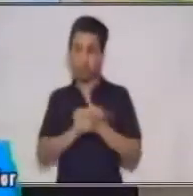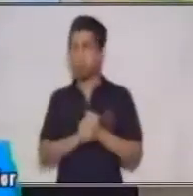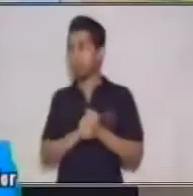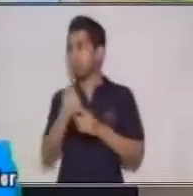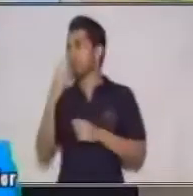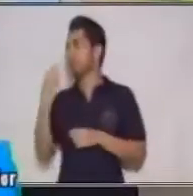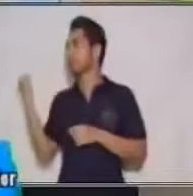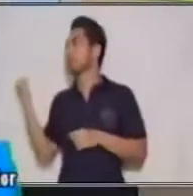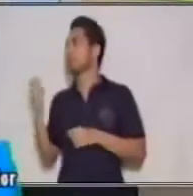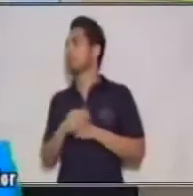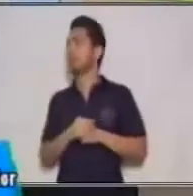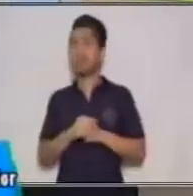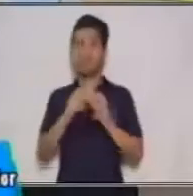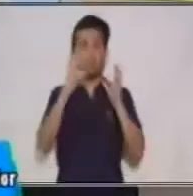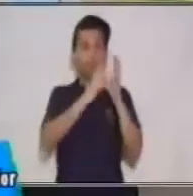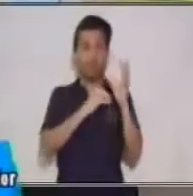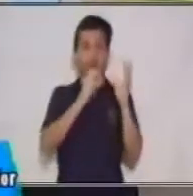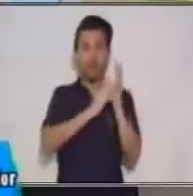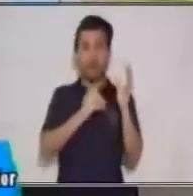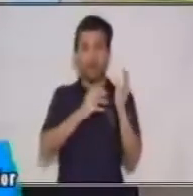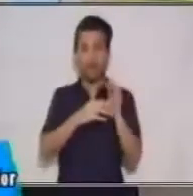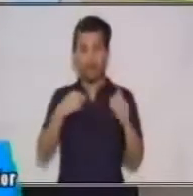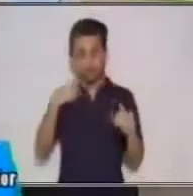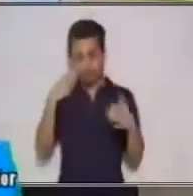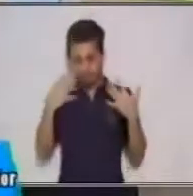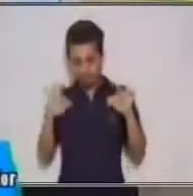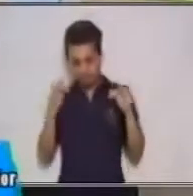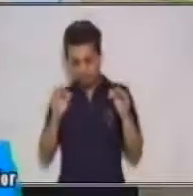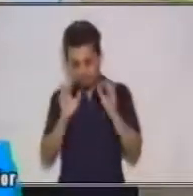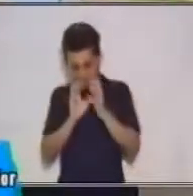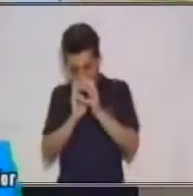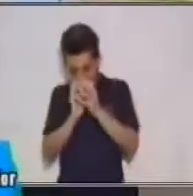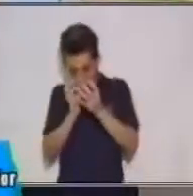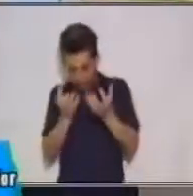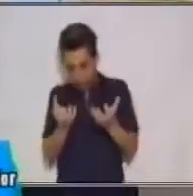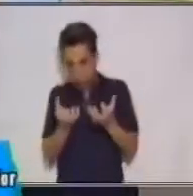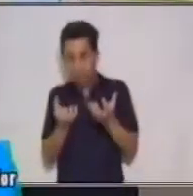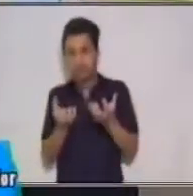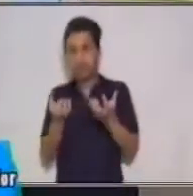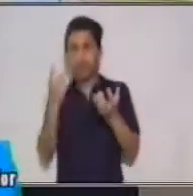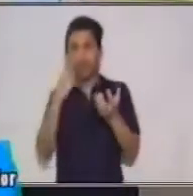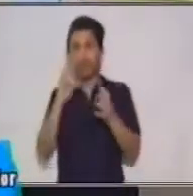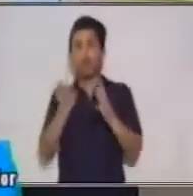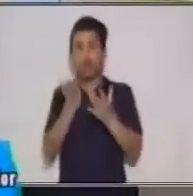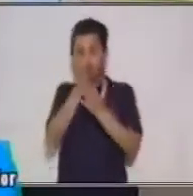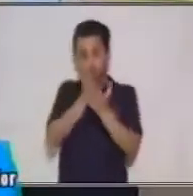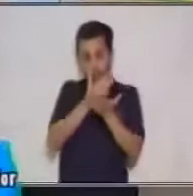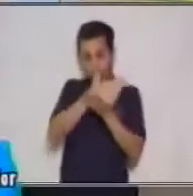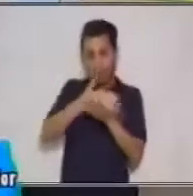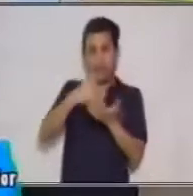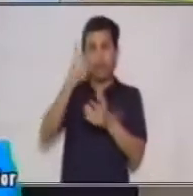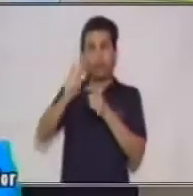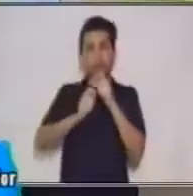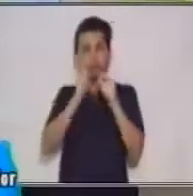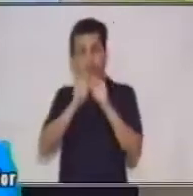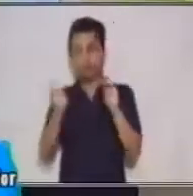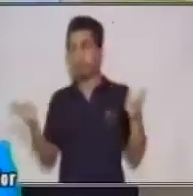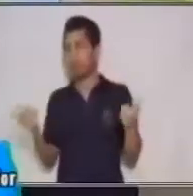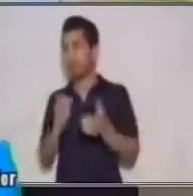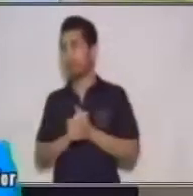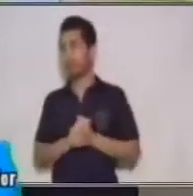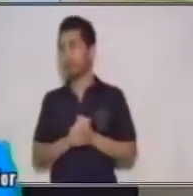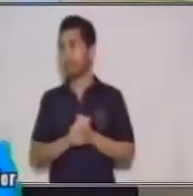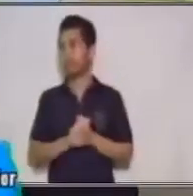siluetas de unas naranjas y traté de hacerlo más redondo para poder dividir exactamente igual.